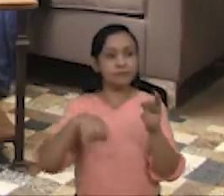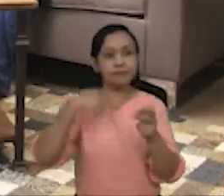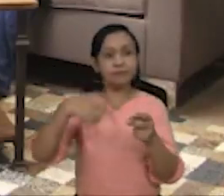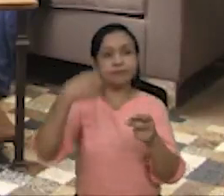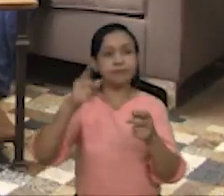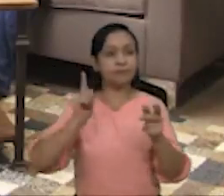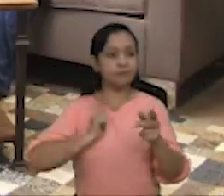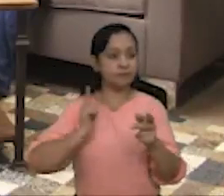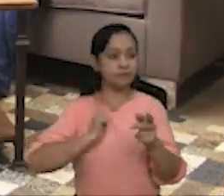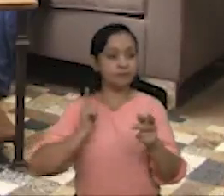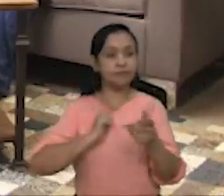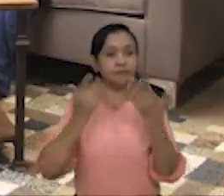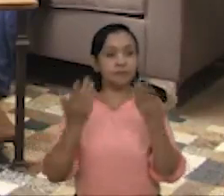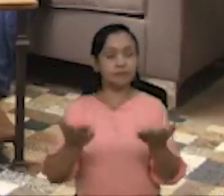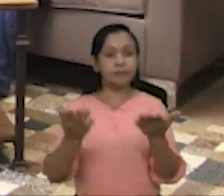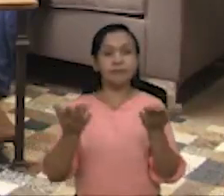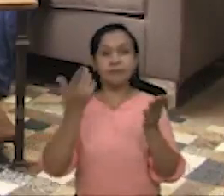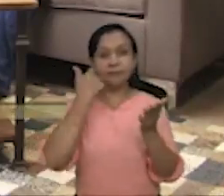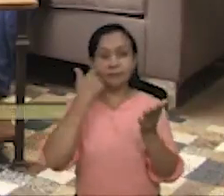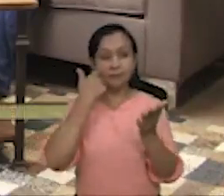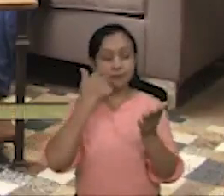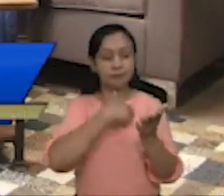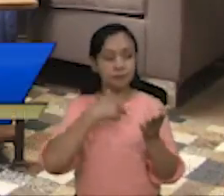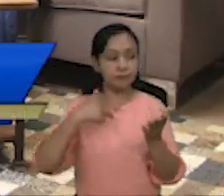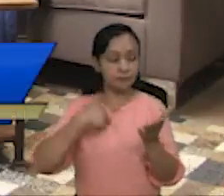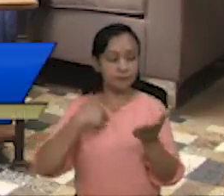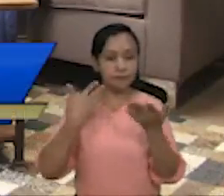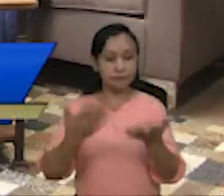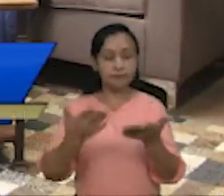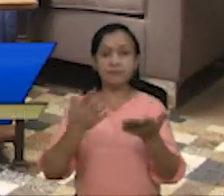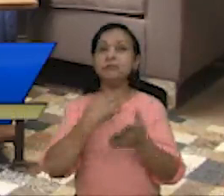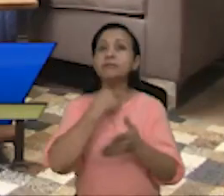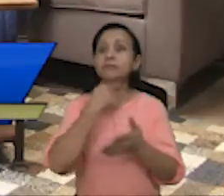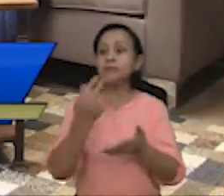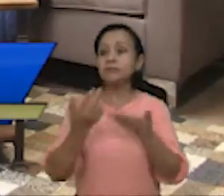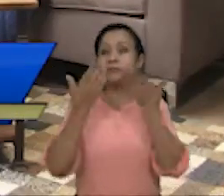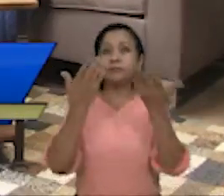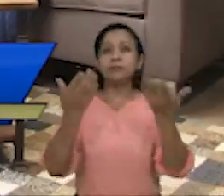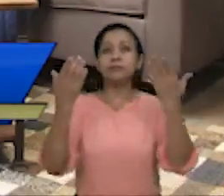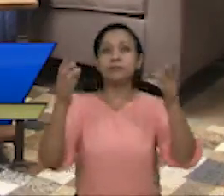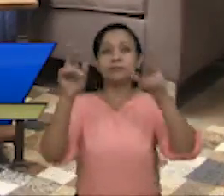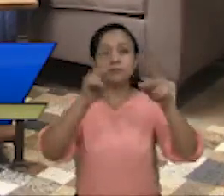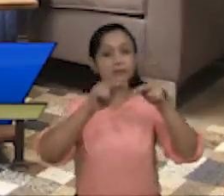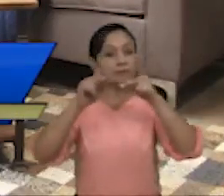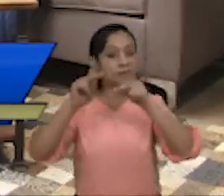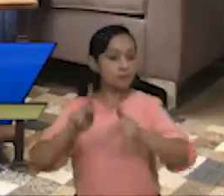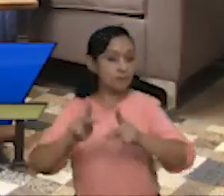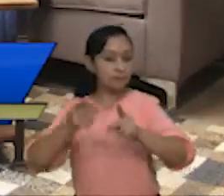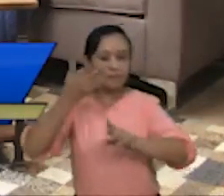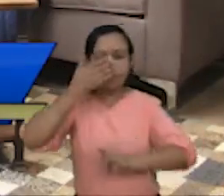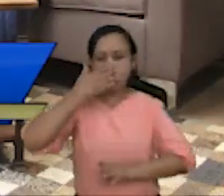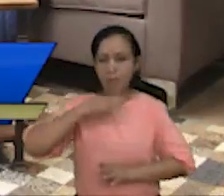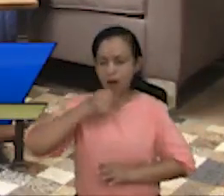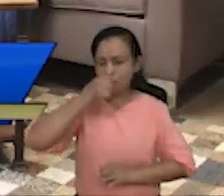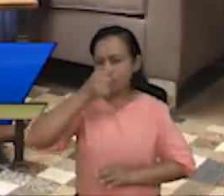las tenemos nosotros. Entonces me parece que somos portavoces de beneficios para la gente o de malas noticias,